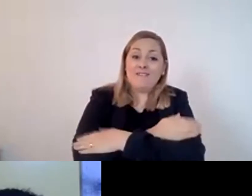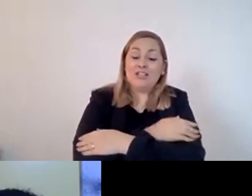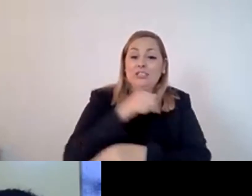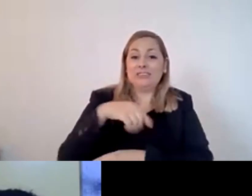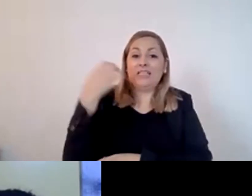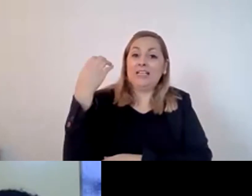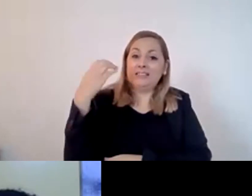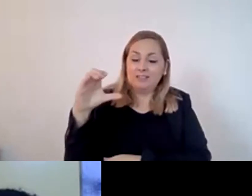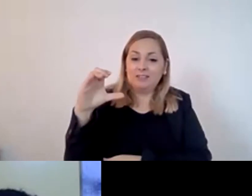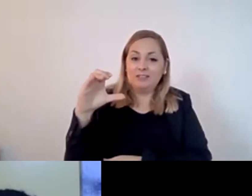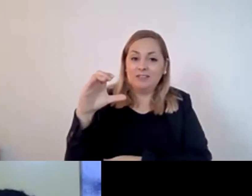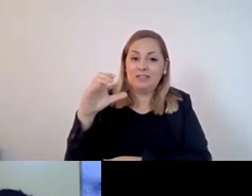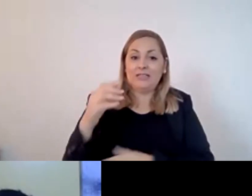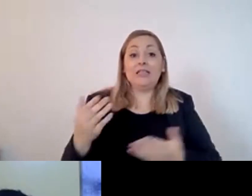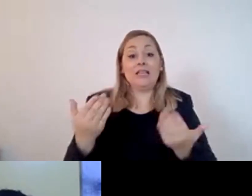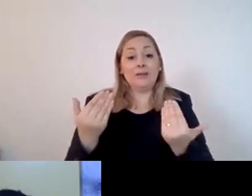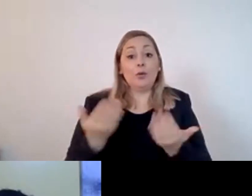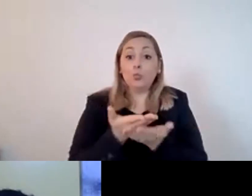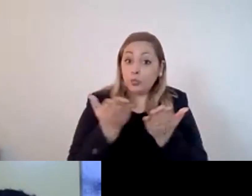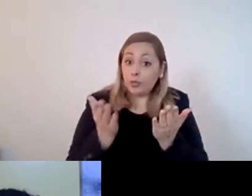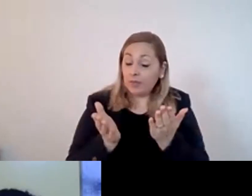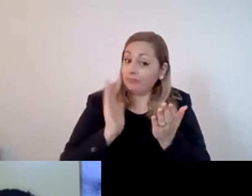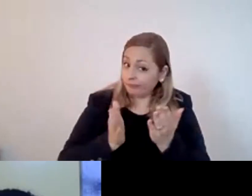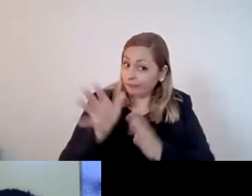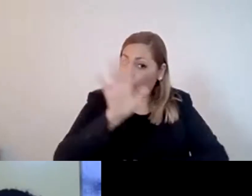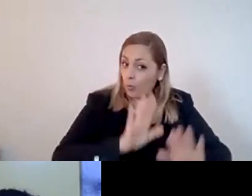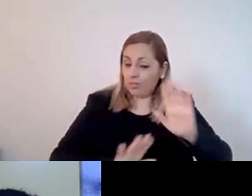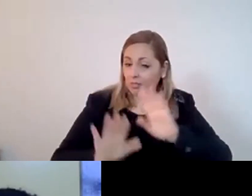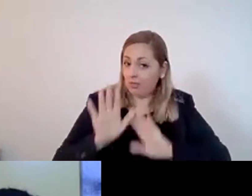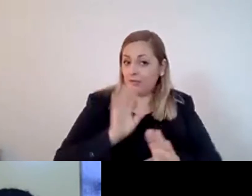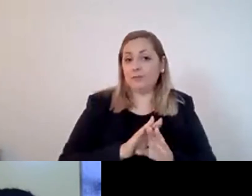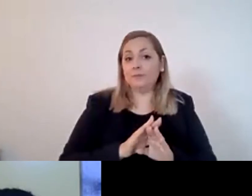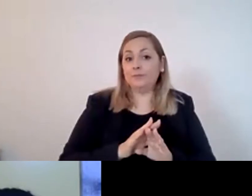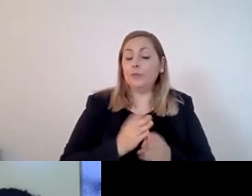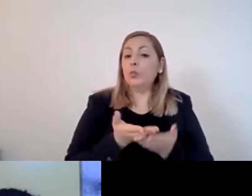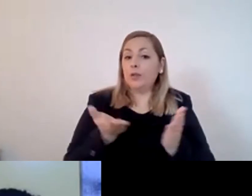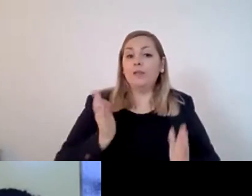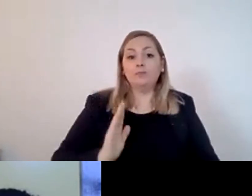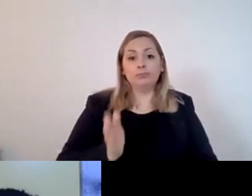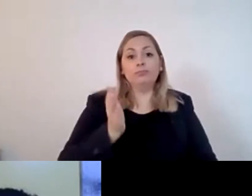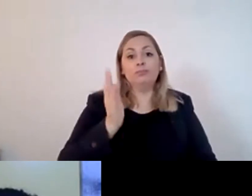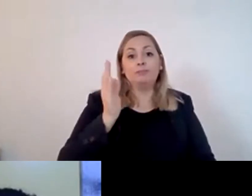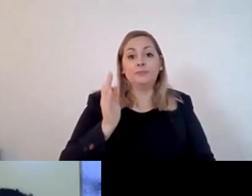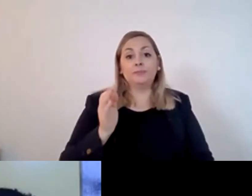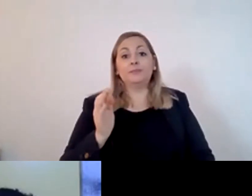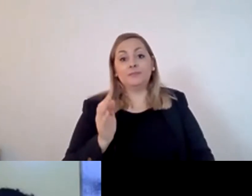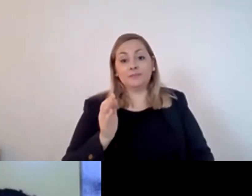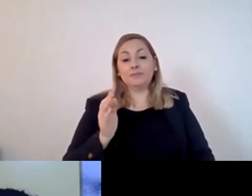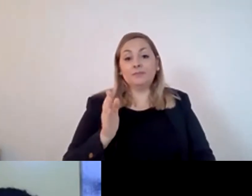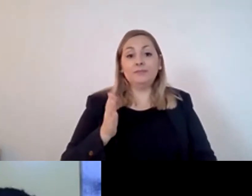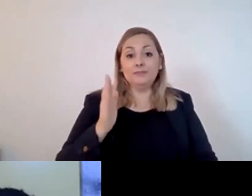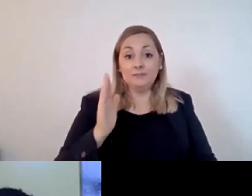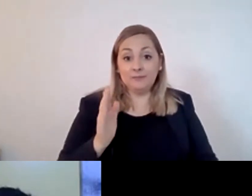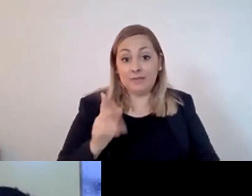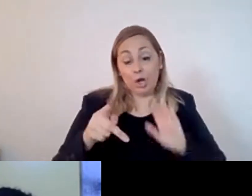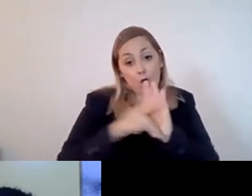Serena. Esperamos que se sigan cuidando y que sigan llevando, ¿cierto?, las